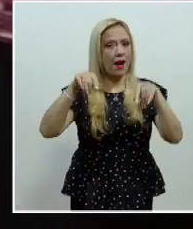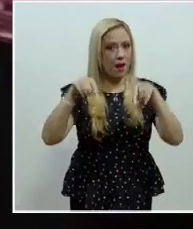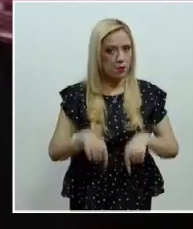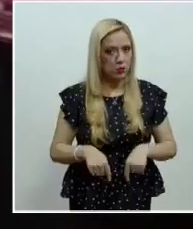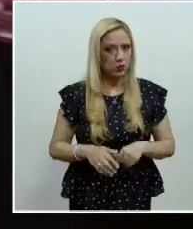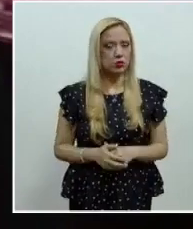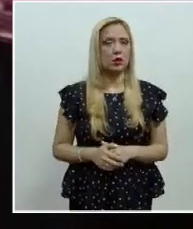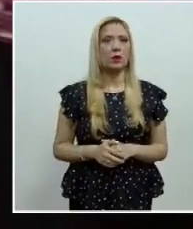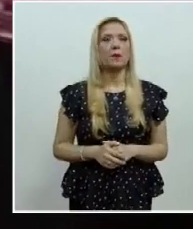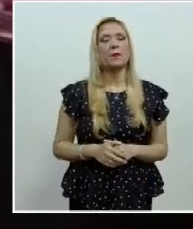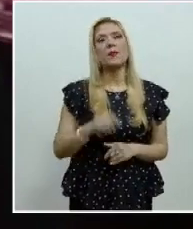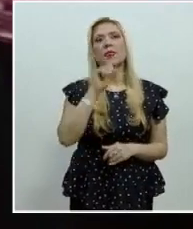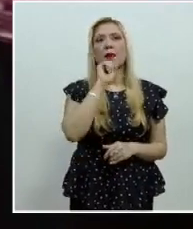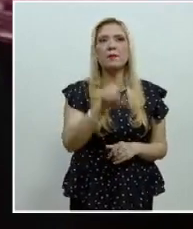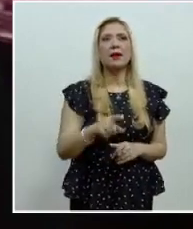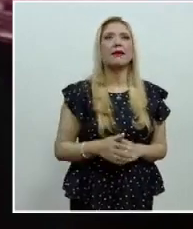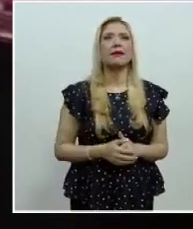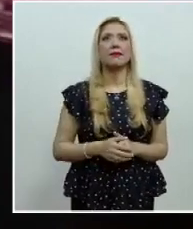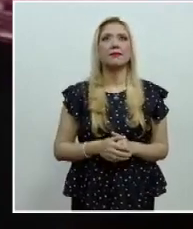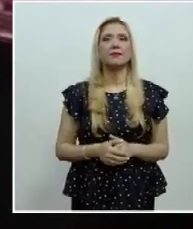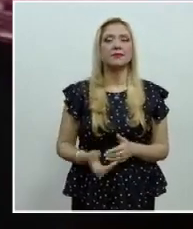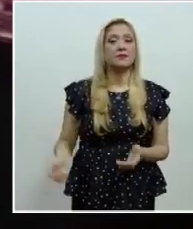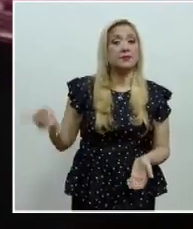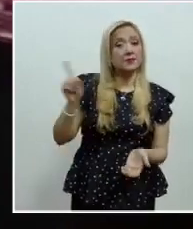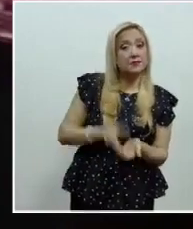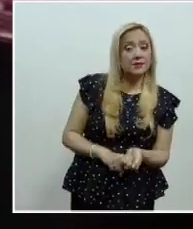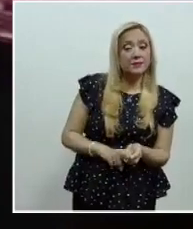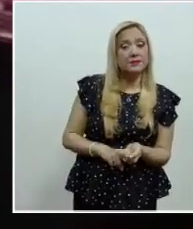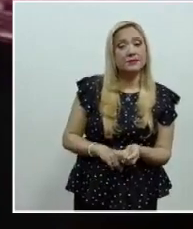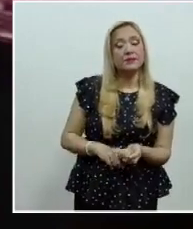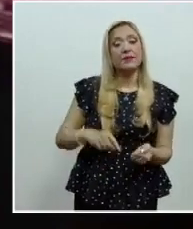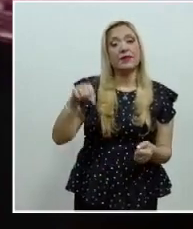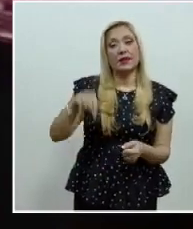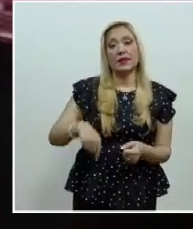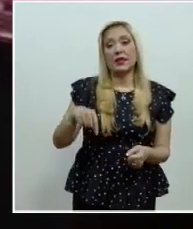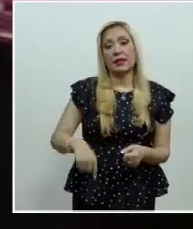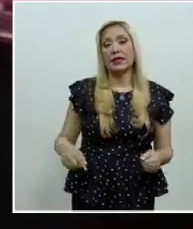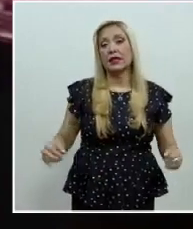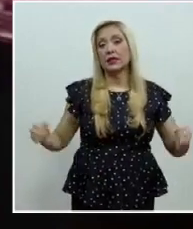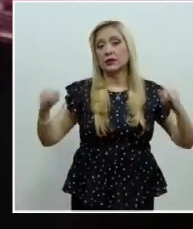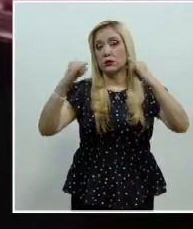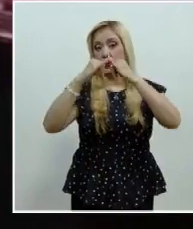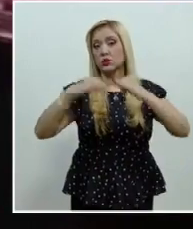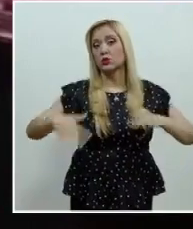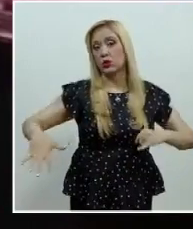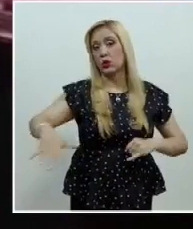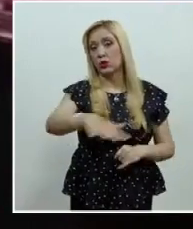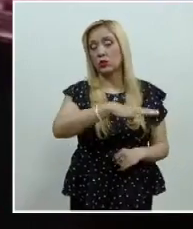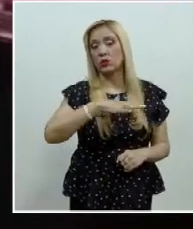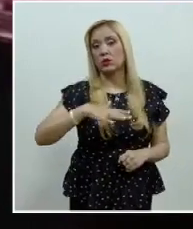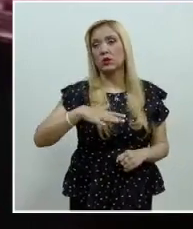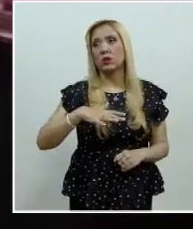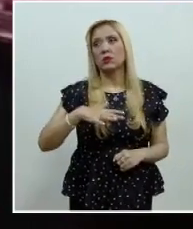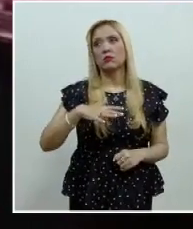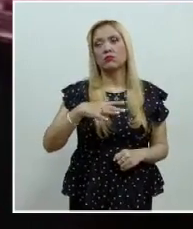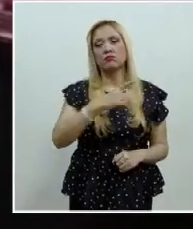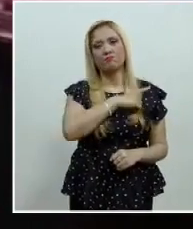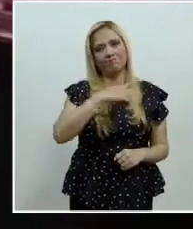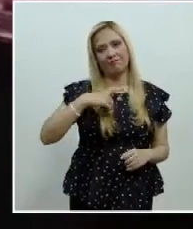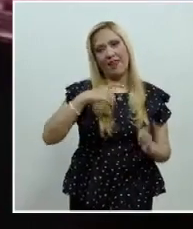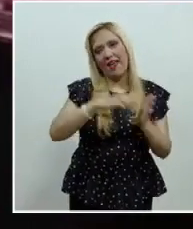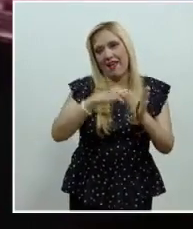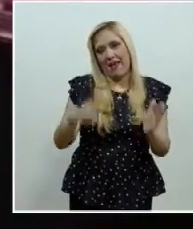Me parece que también internamente en nuestra institución tenemos que predicar